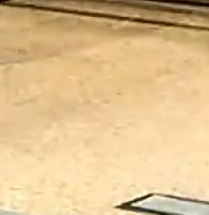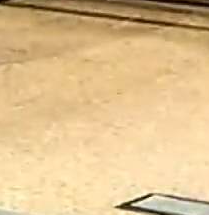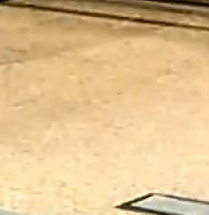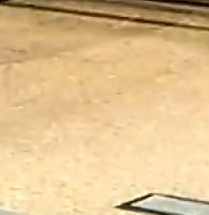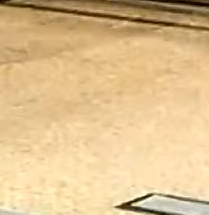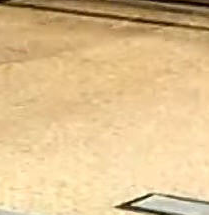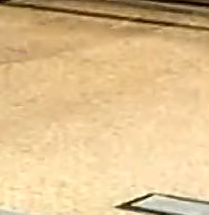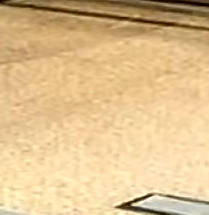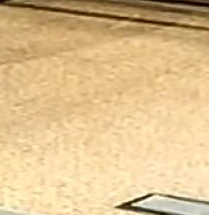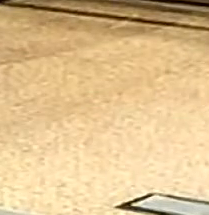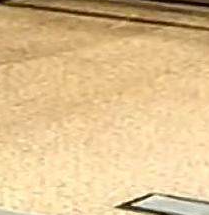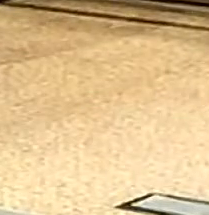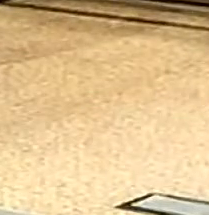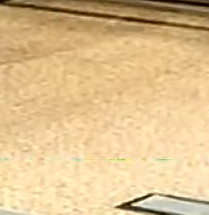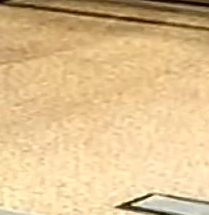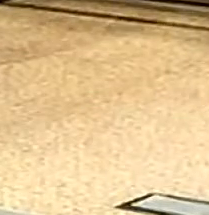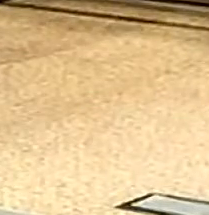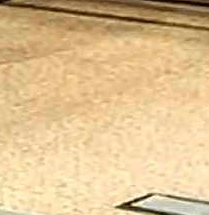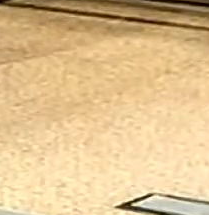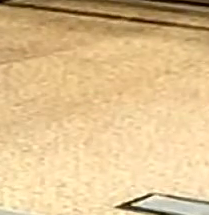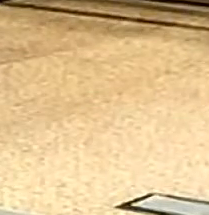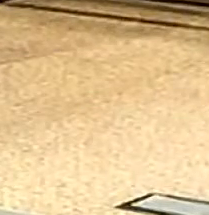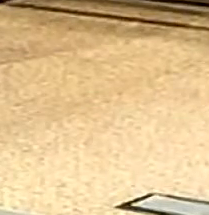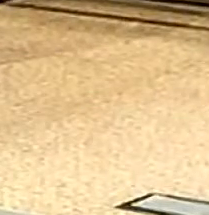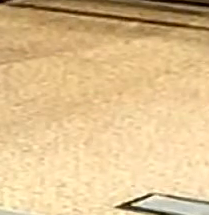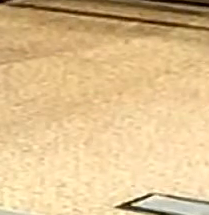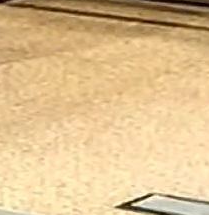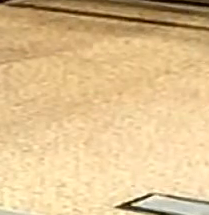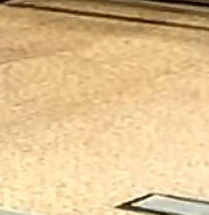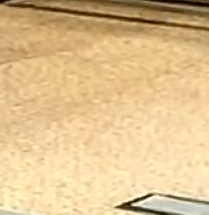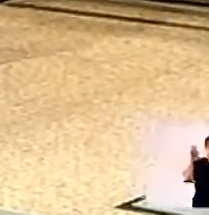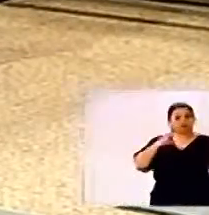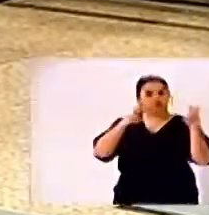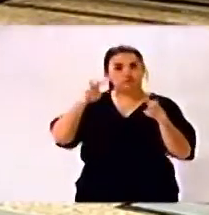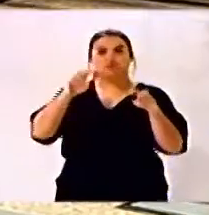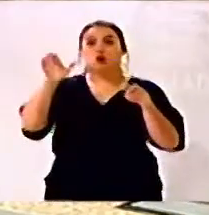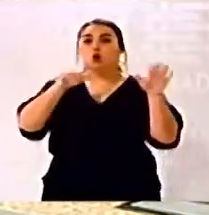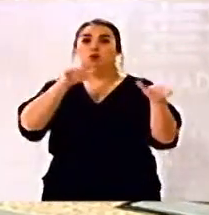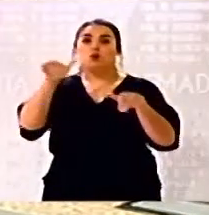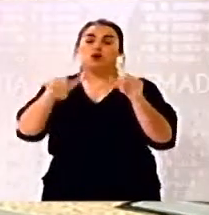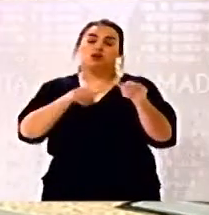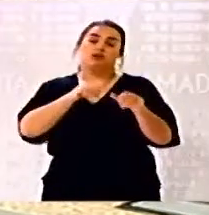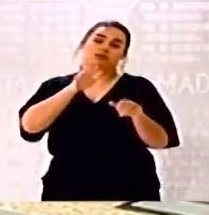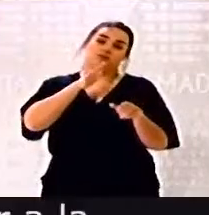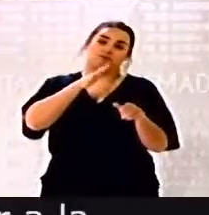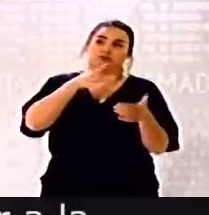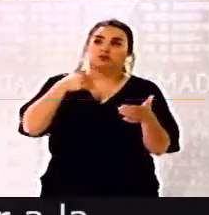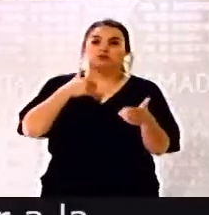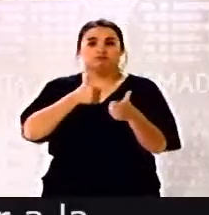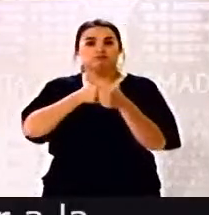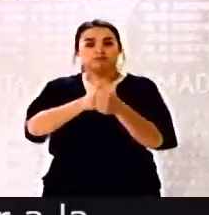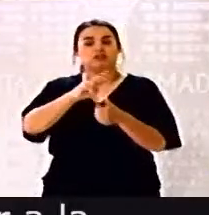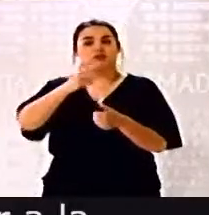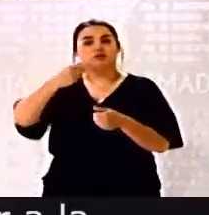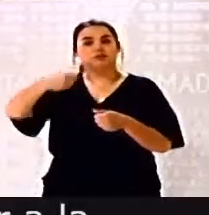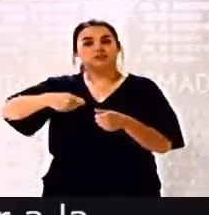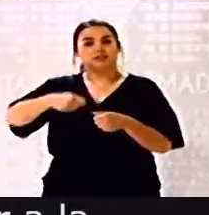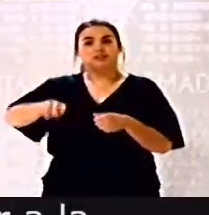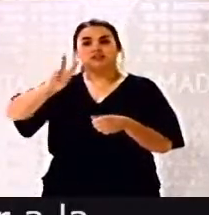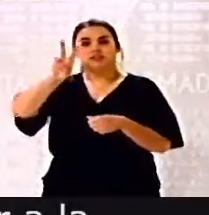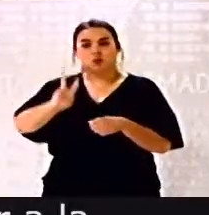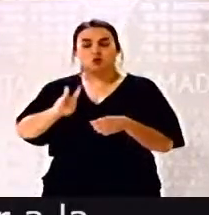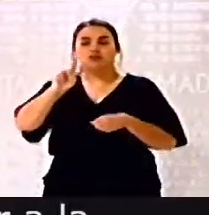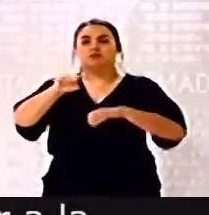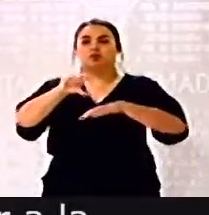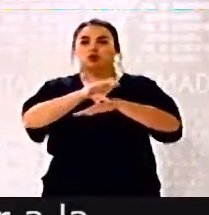Buenas tardes a todas y a todos. Gracias por acudir a esta convocatoria y por seguir esta convocatoria de la Vicepresidencia Segunda y